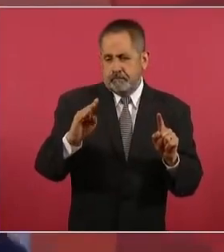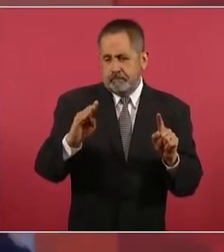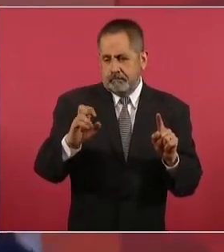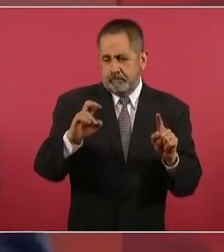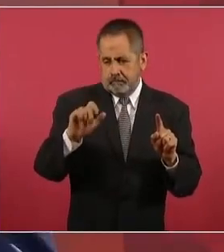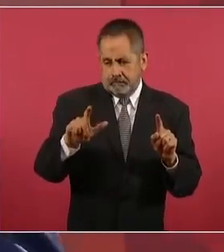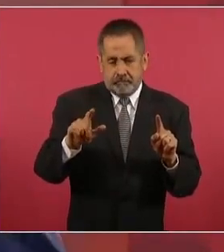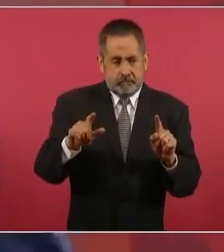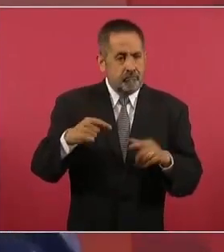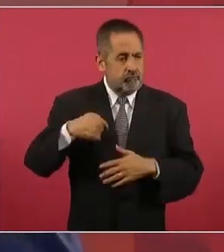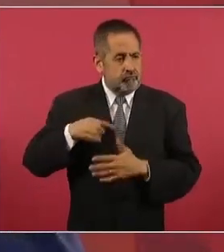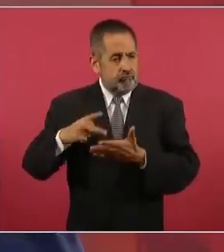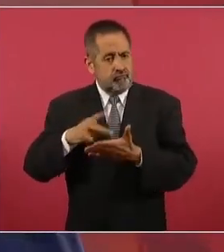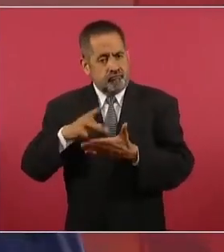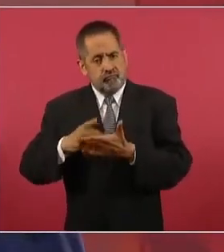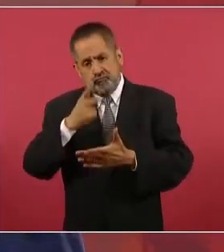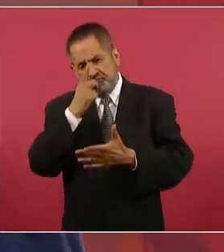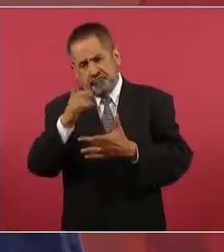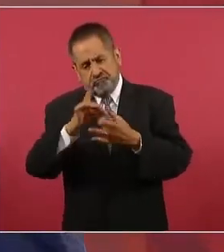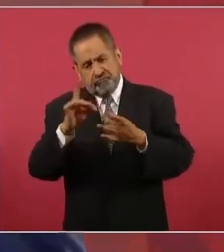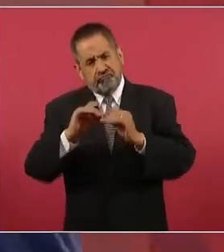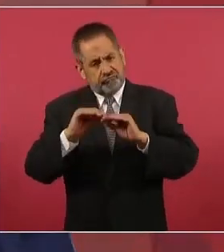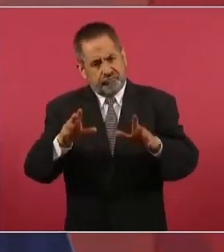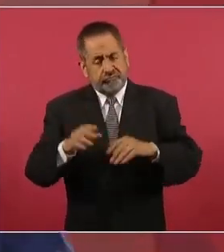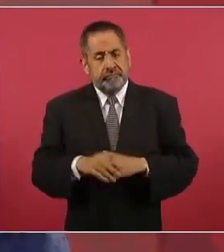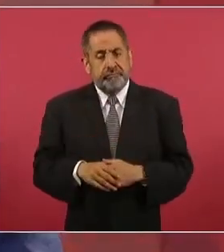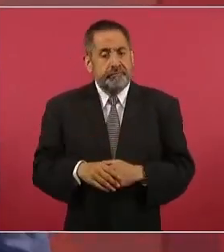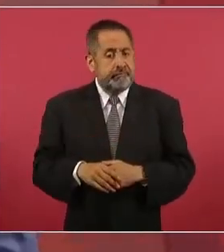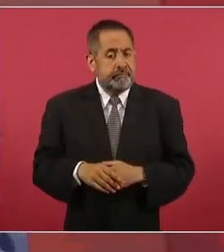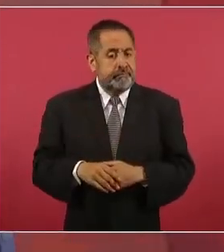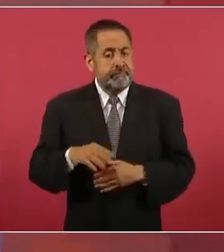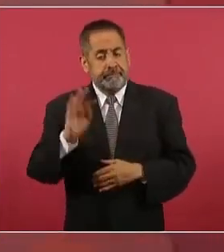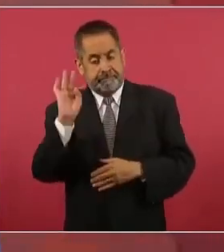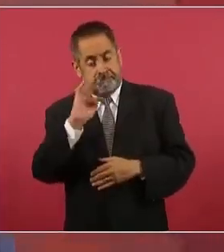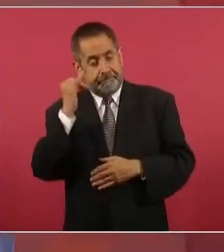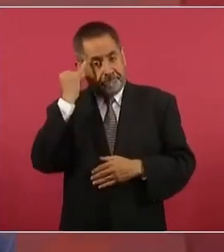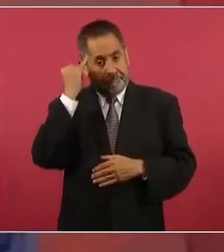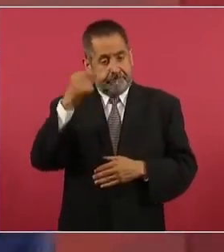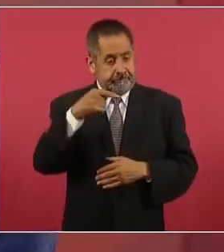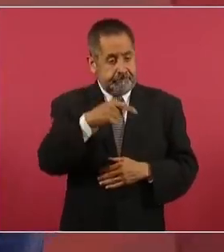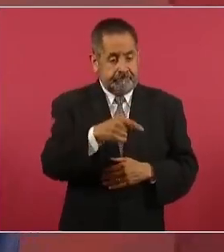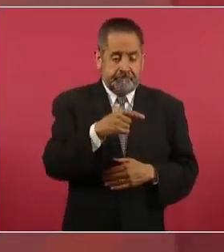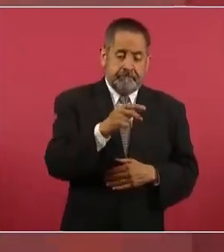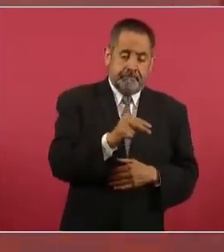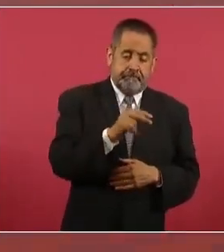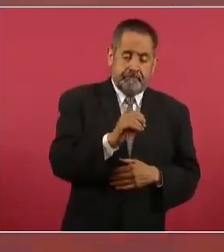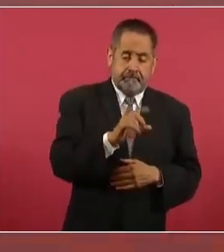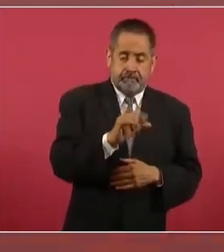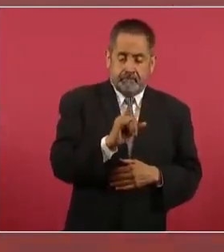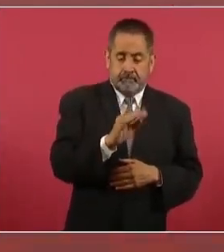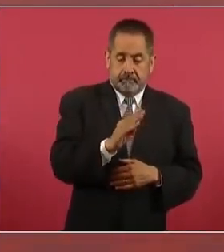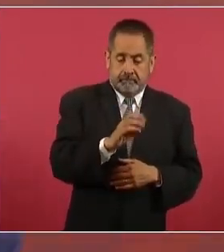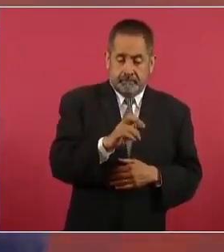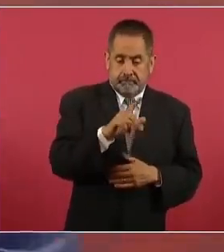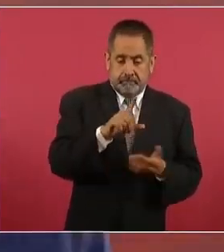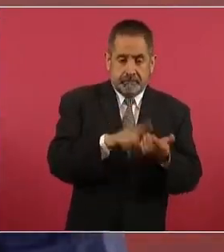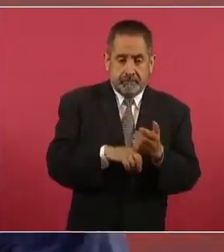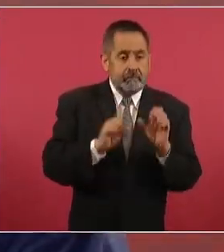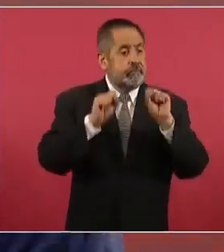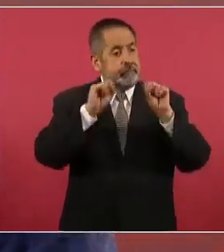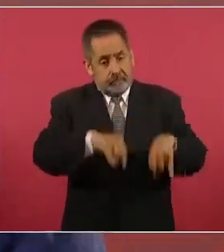yo he llegado a sostener que si el modelo neoliberal se aplicara sin